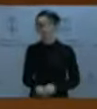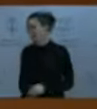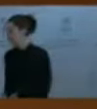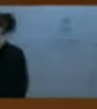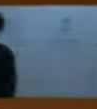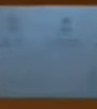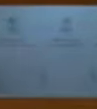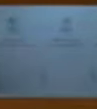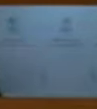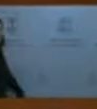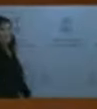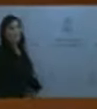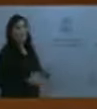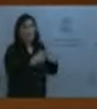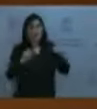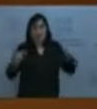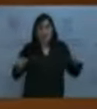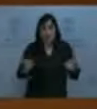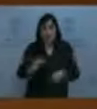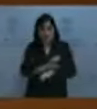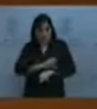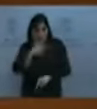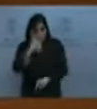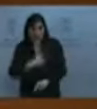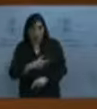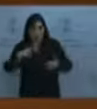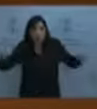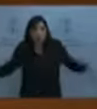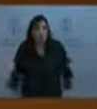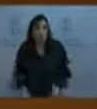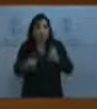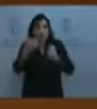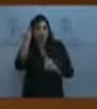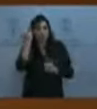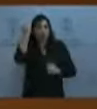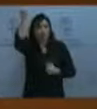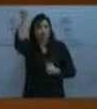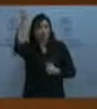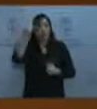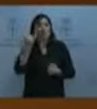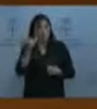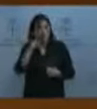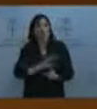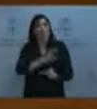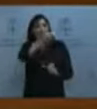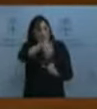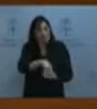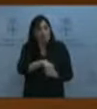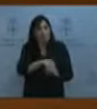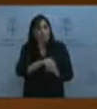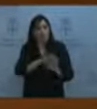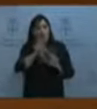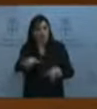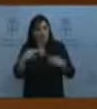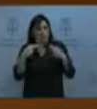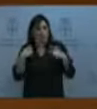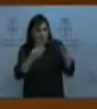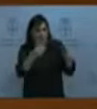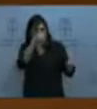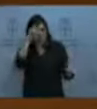le habla, iniciativas parlamentarias incluso en el Congreso de los Diputados. El año